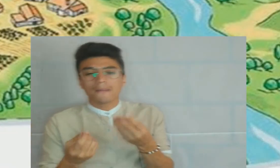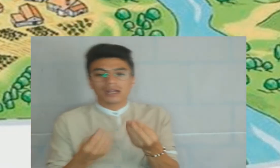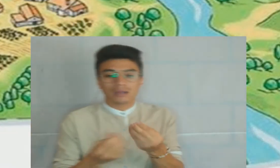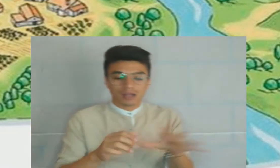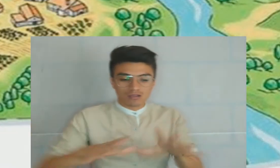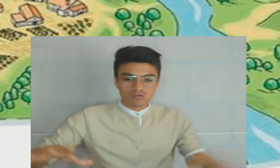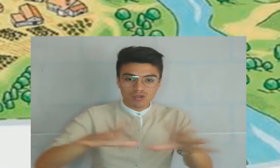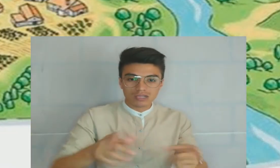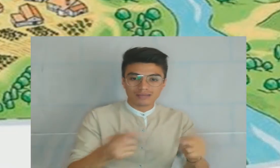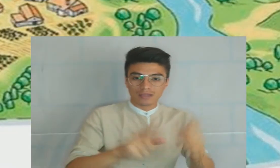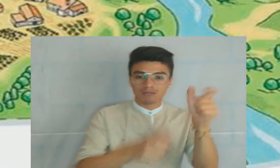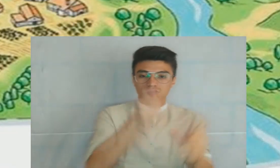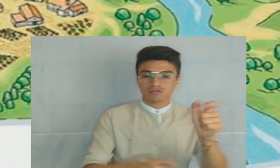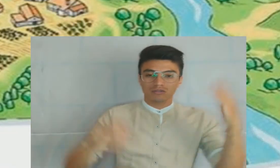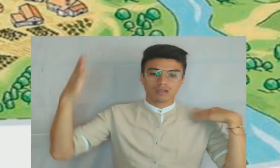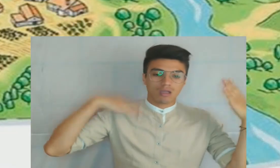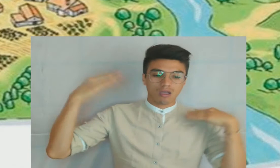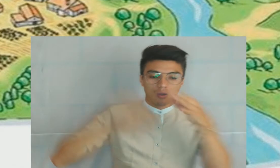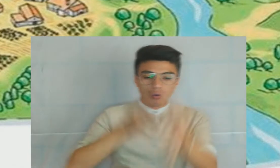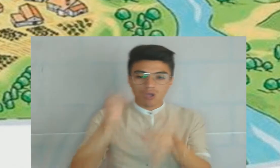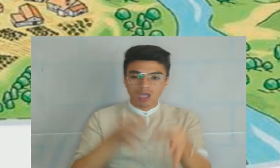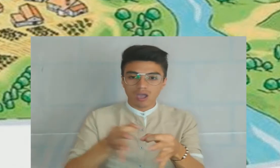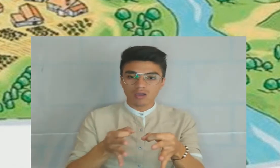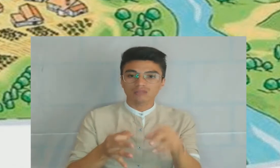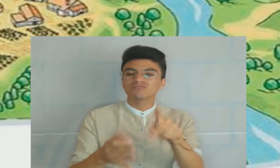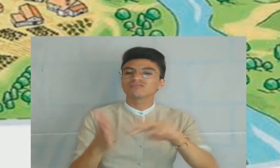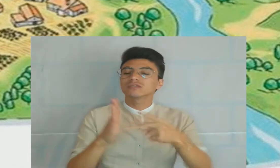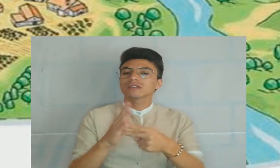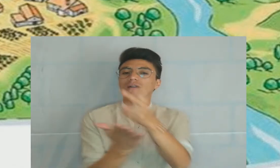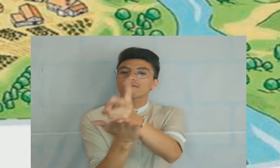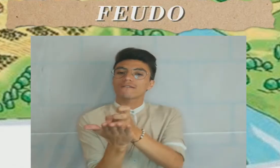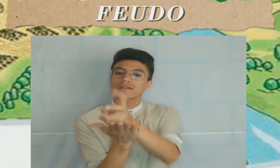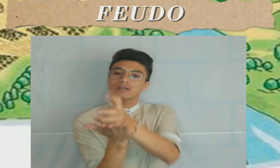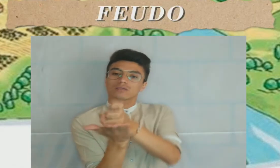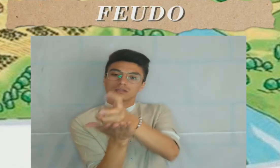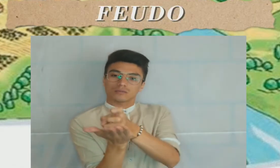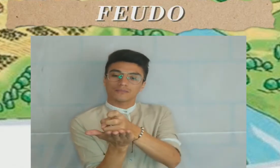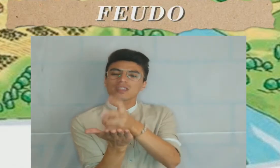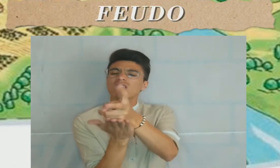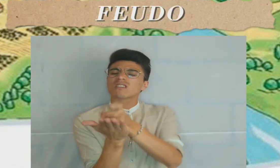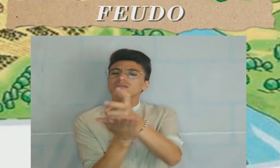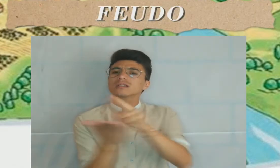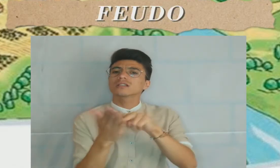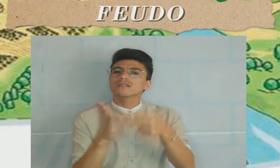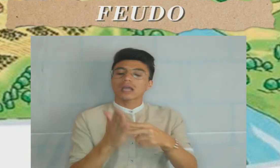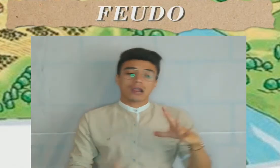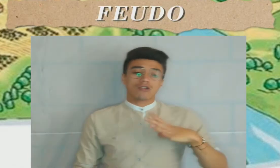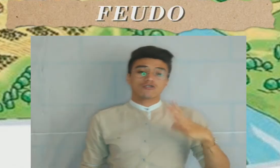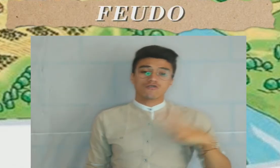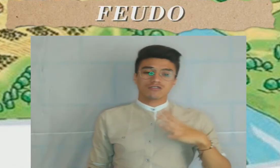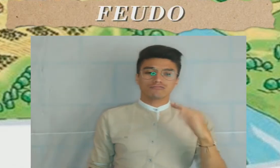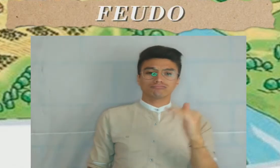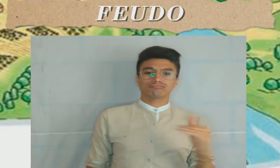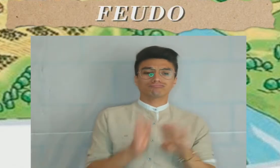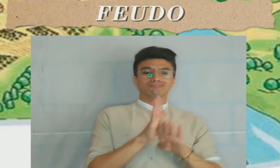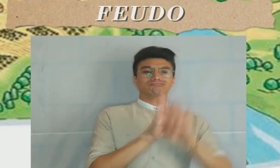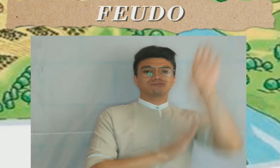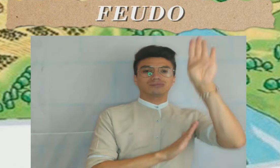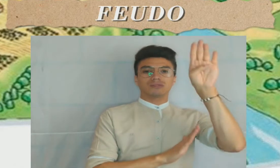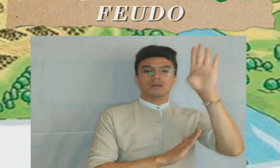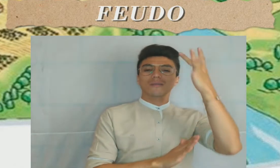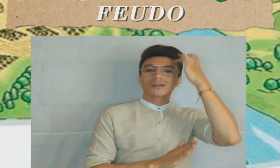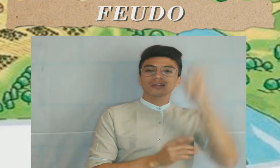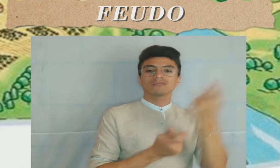campesinos es a lo que llamamos feudalismo. El feudalismo significó la preeminencia de la nobleza, quien realmente tenía el